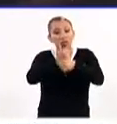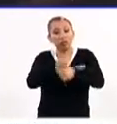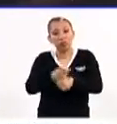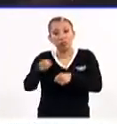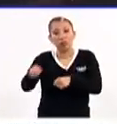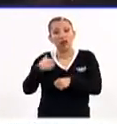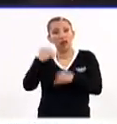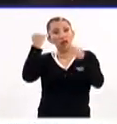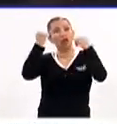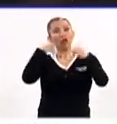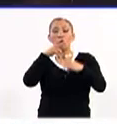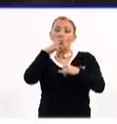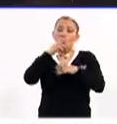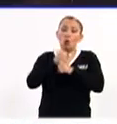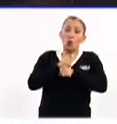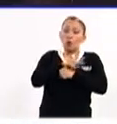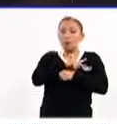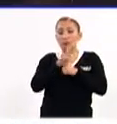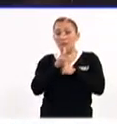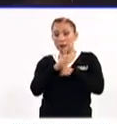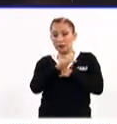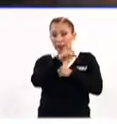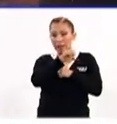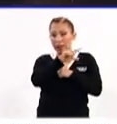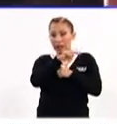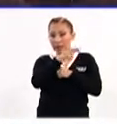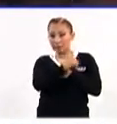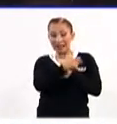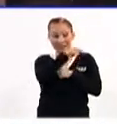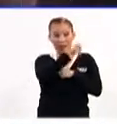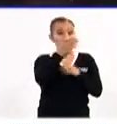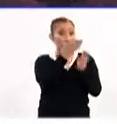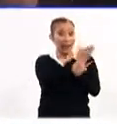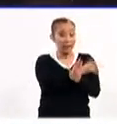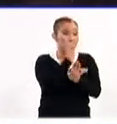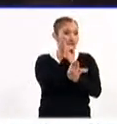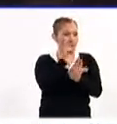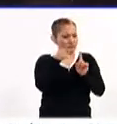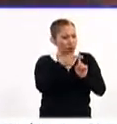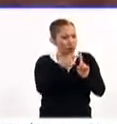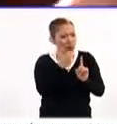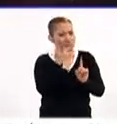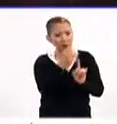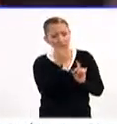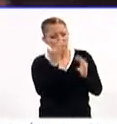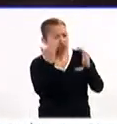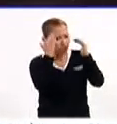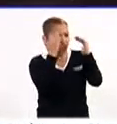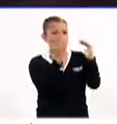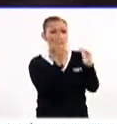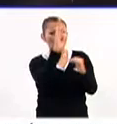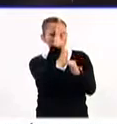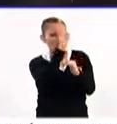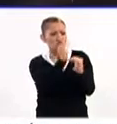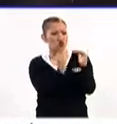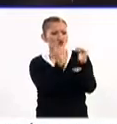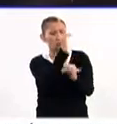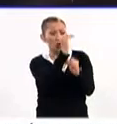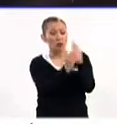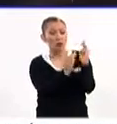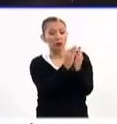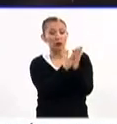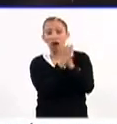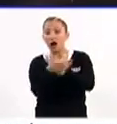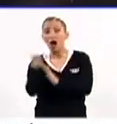visión nacionalista de la conquista. Por un lado, Malinche, que pasa de ser esta figura positiva, que es como la creadora de este nuevo mundo, y